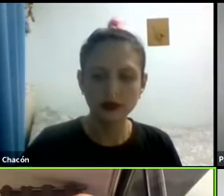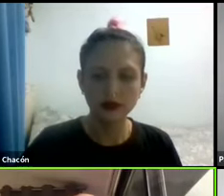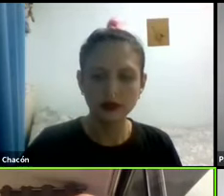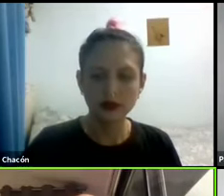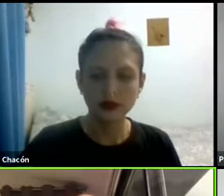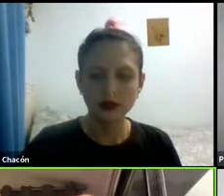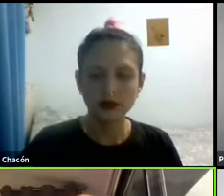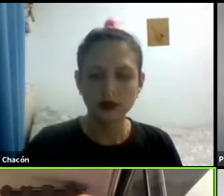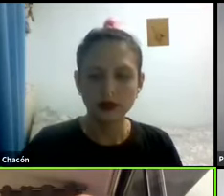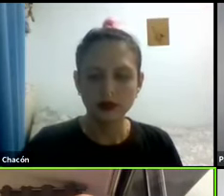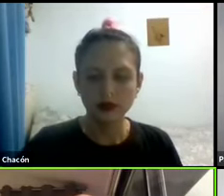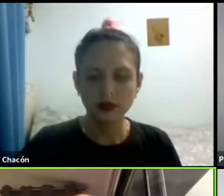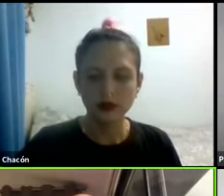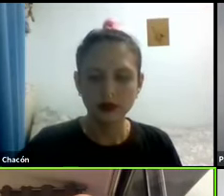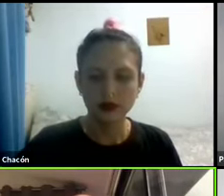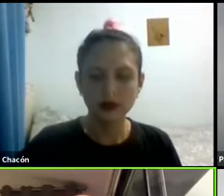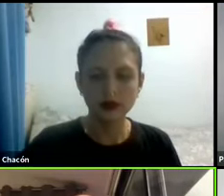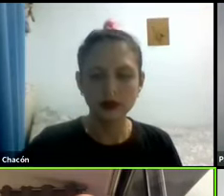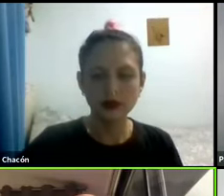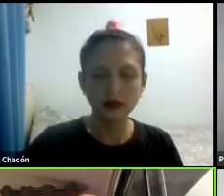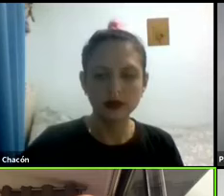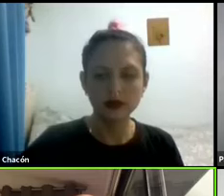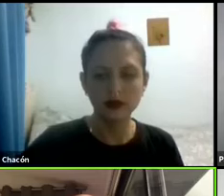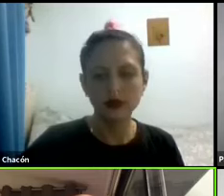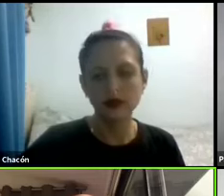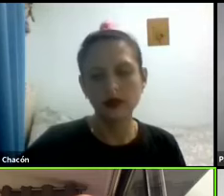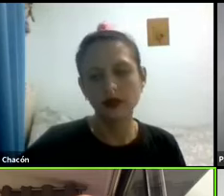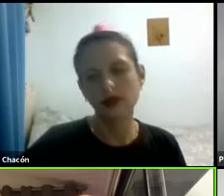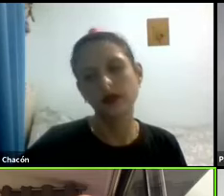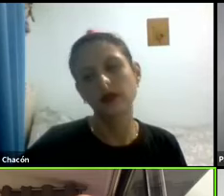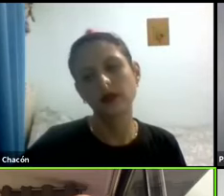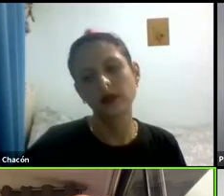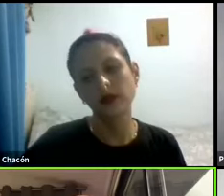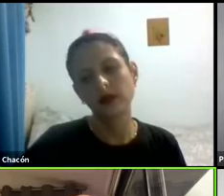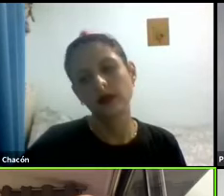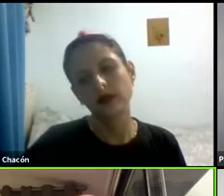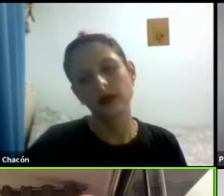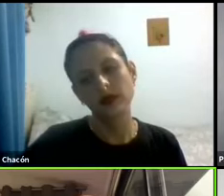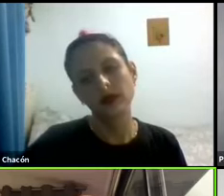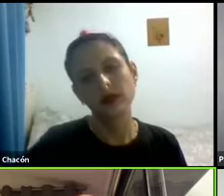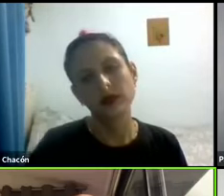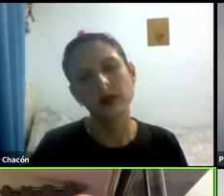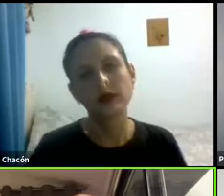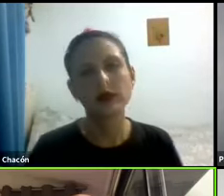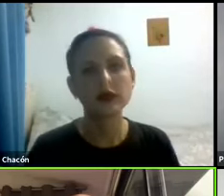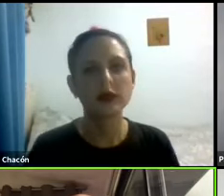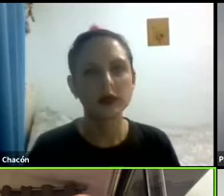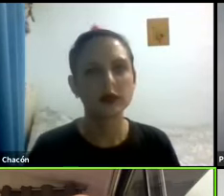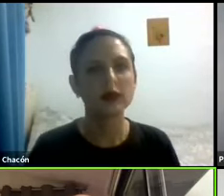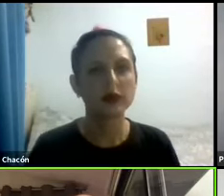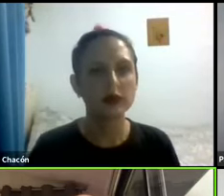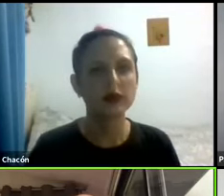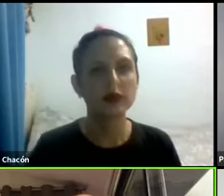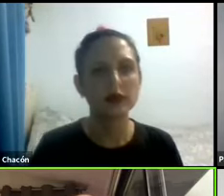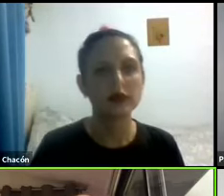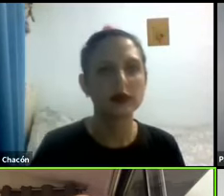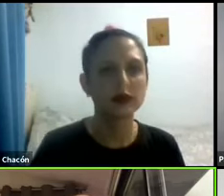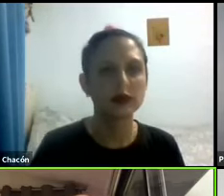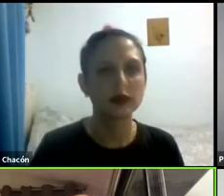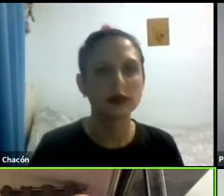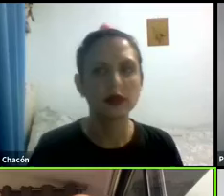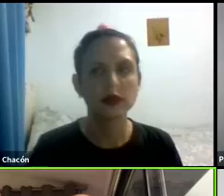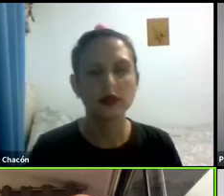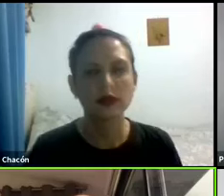de ahí su familia emigró a la capital malabo y a los 12 años ella vivía como